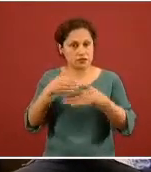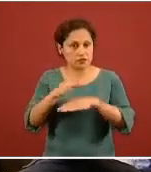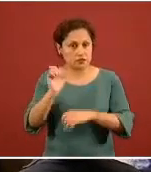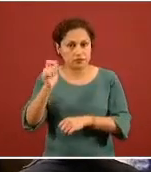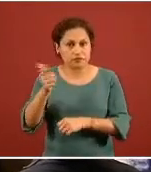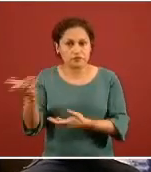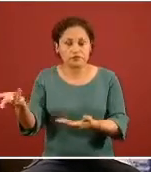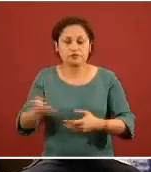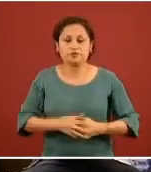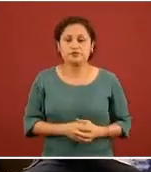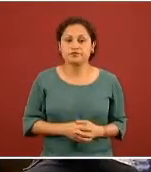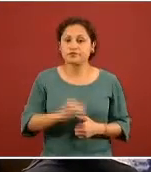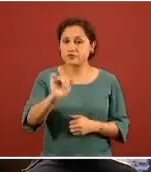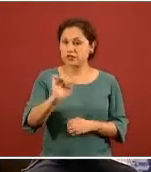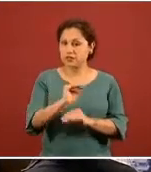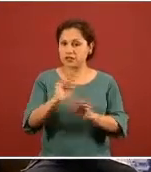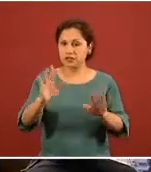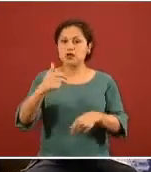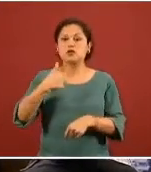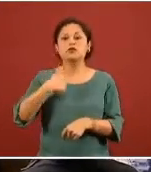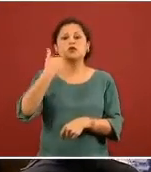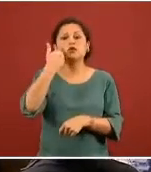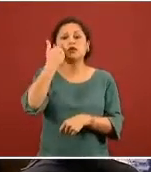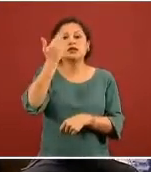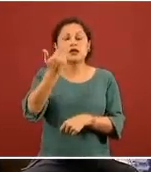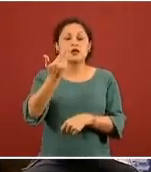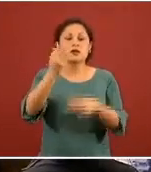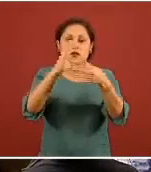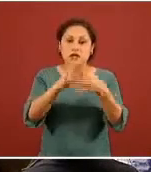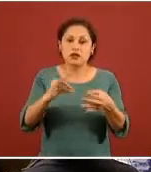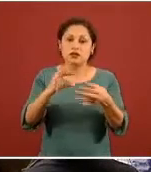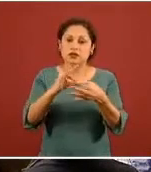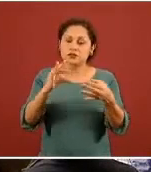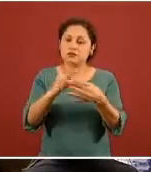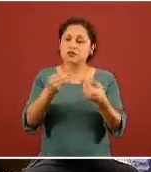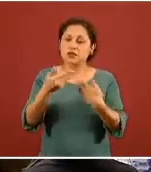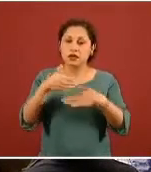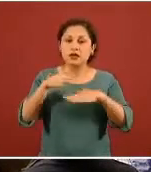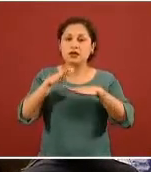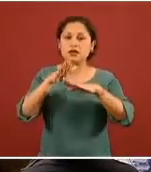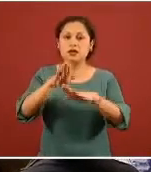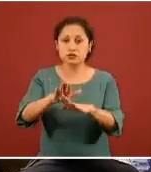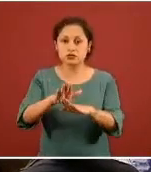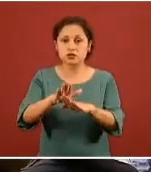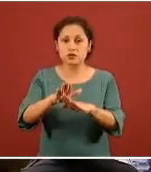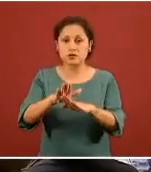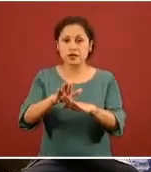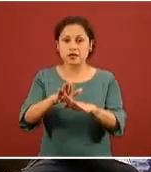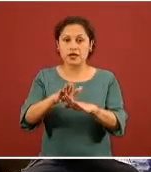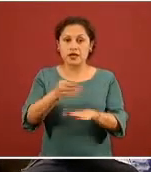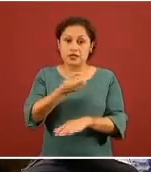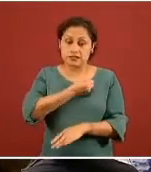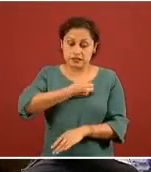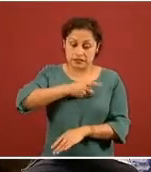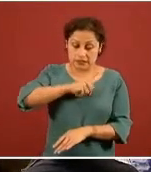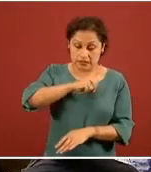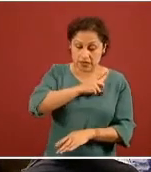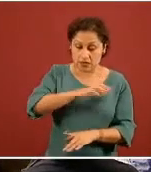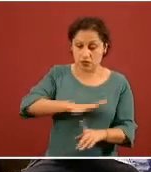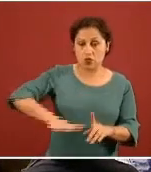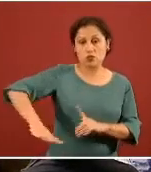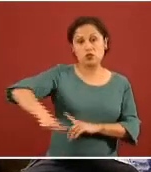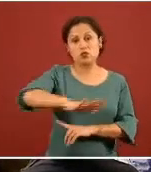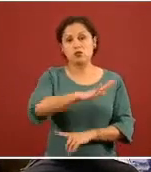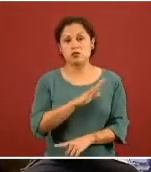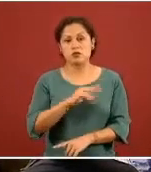Muy buenas tardes. Yo quiero seguir comentando la preocupación y la ocupación que tenemos en todo el sector salud por